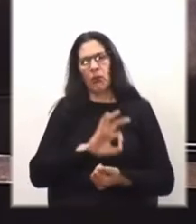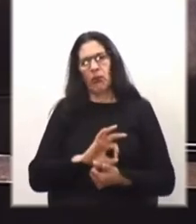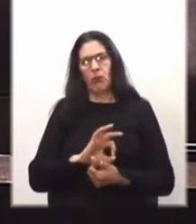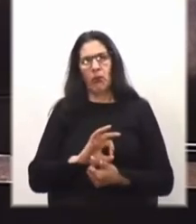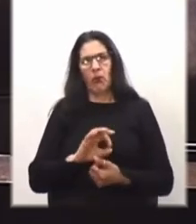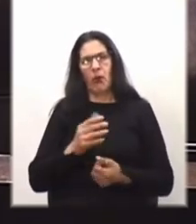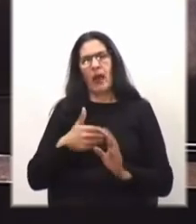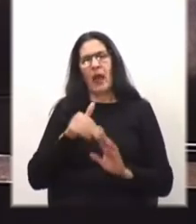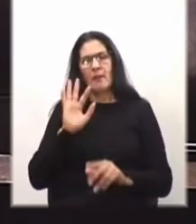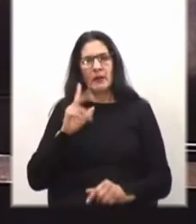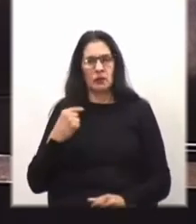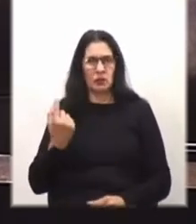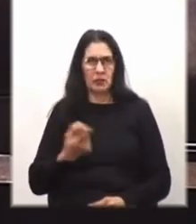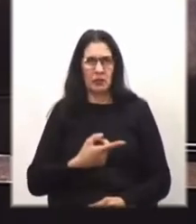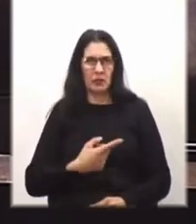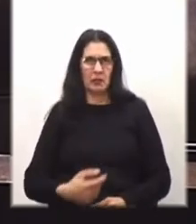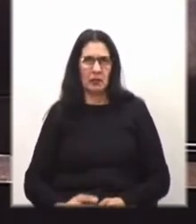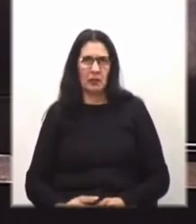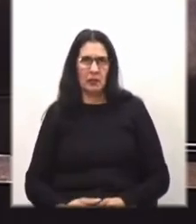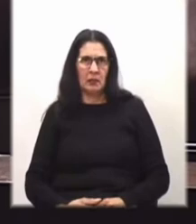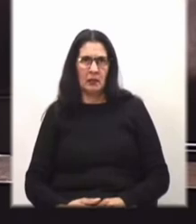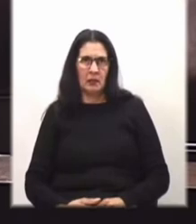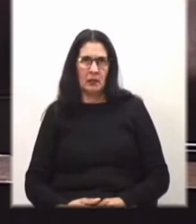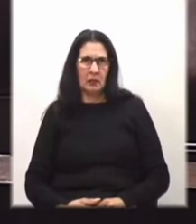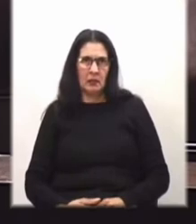la mayoría.